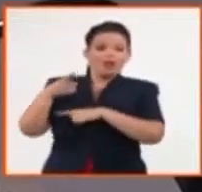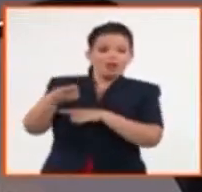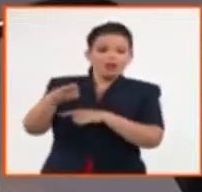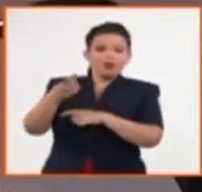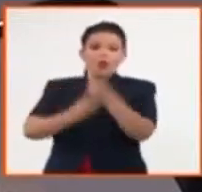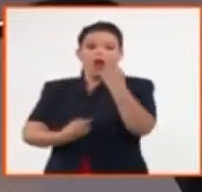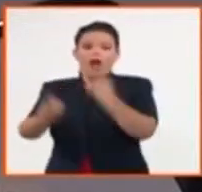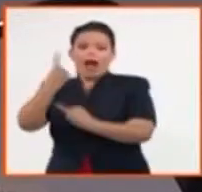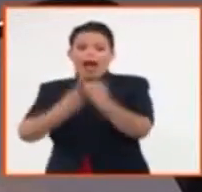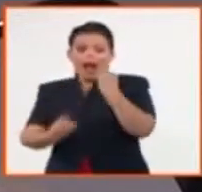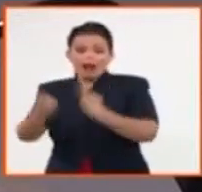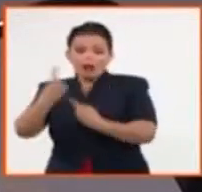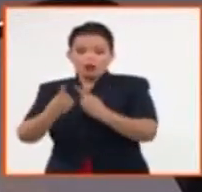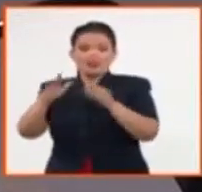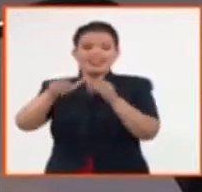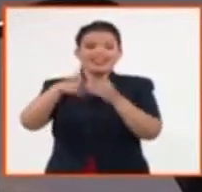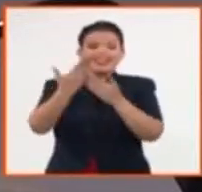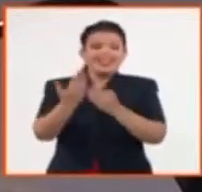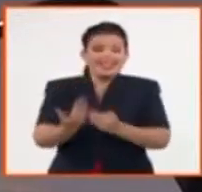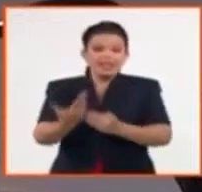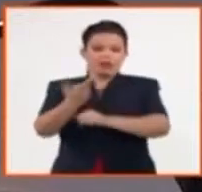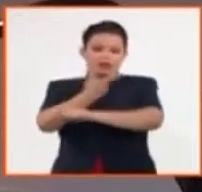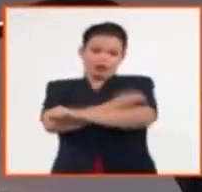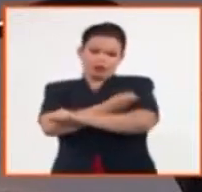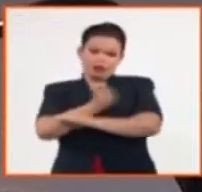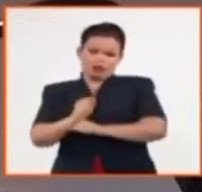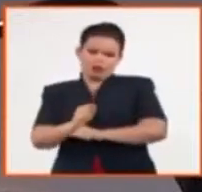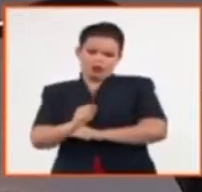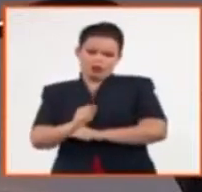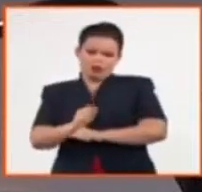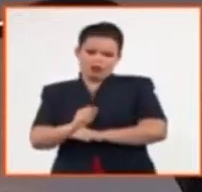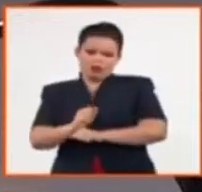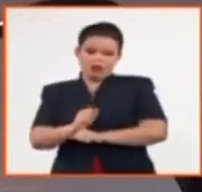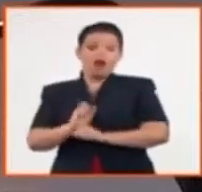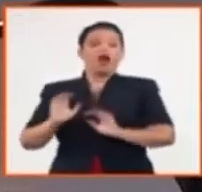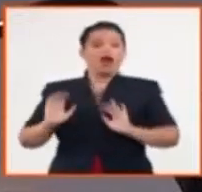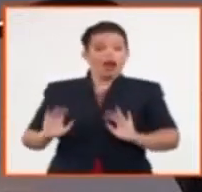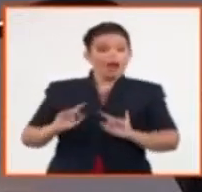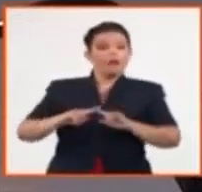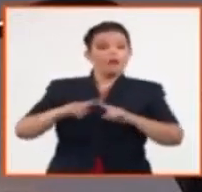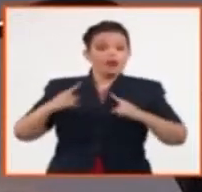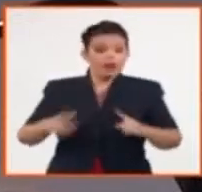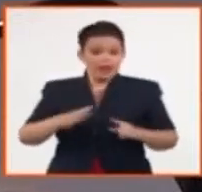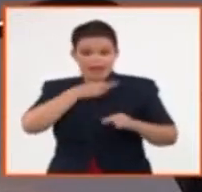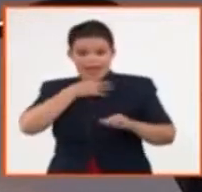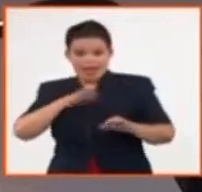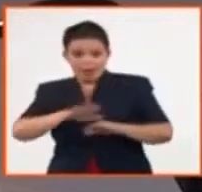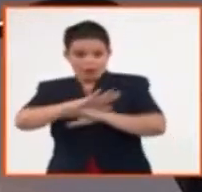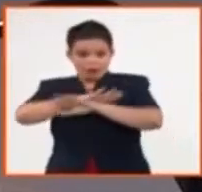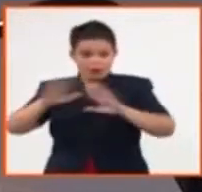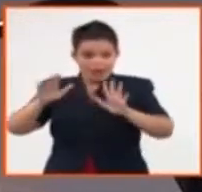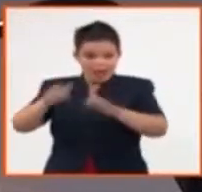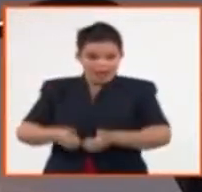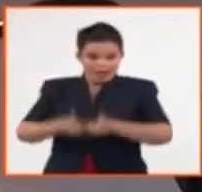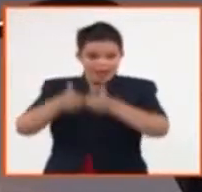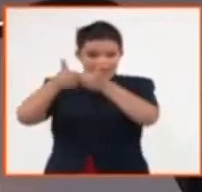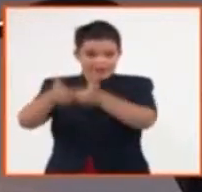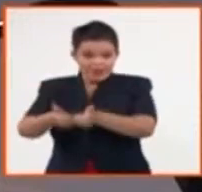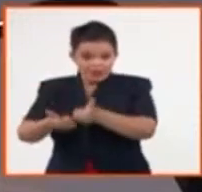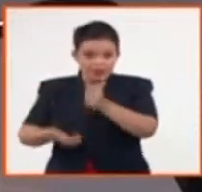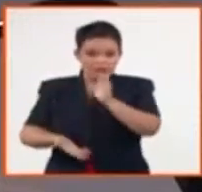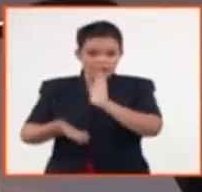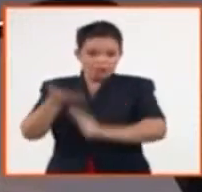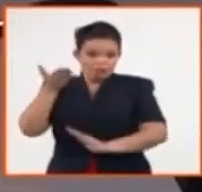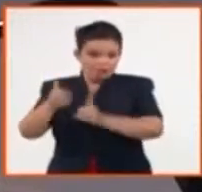momento. ¿Por qué? Porque toda vez que se recupere de ese proceso infeccioso agudo, se puede vacunar. Se puede vacunar. Exacto. Los que estén